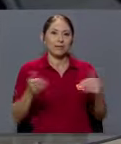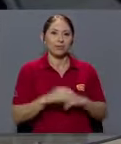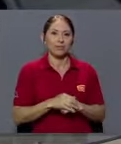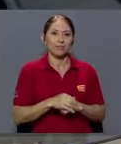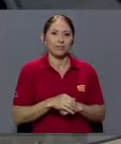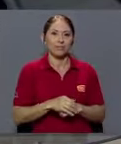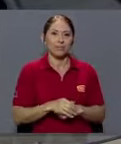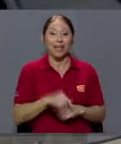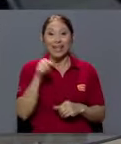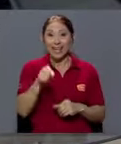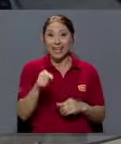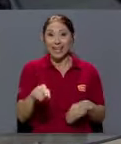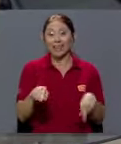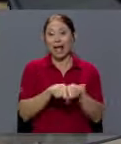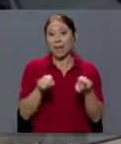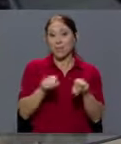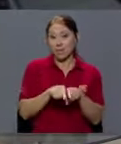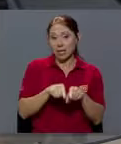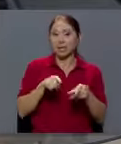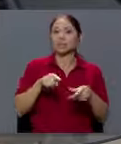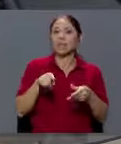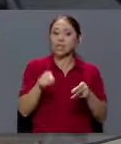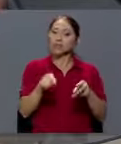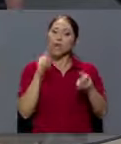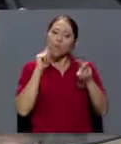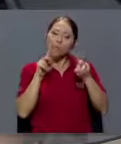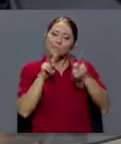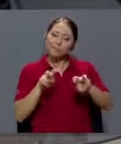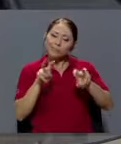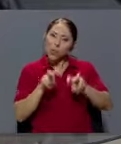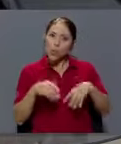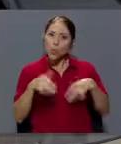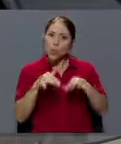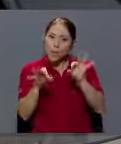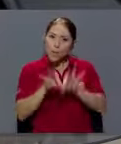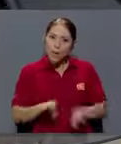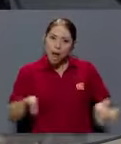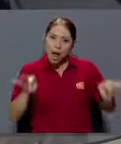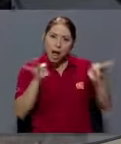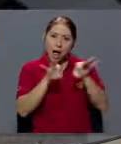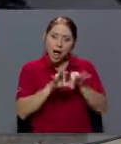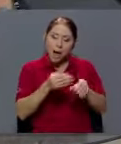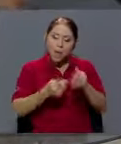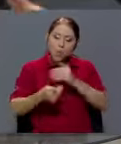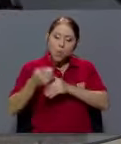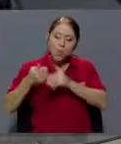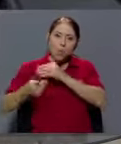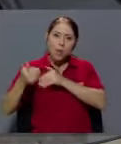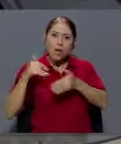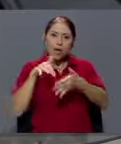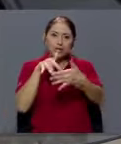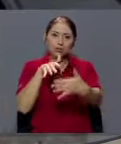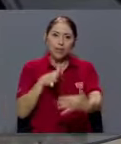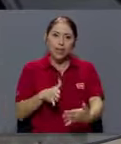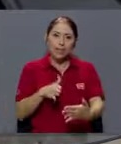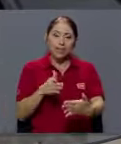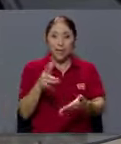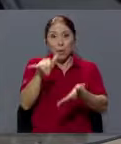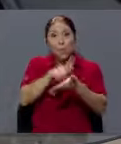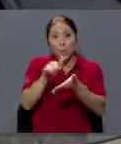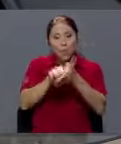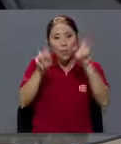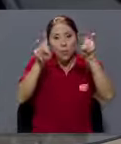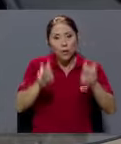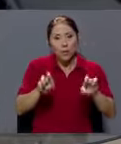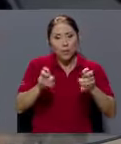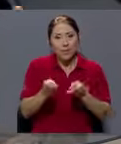presentación, que le da ese componente también de valorar el proceso del estudiante, lo que el estudiante llevó a cabo en el centro educativo, y por eso